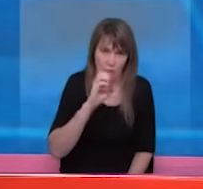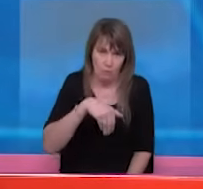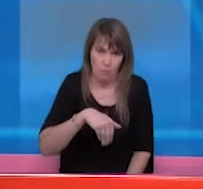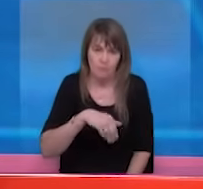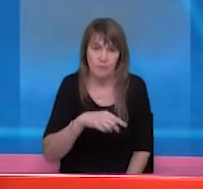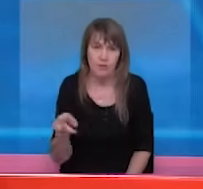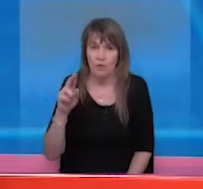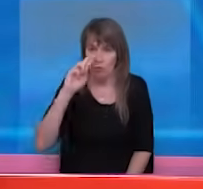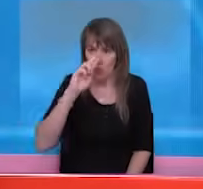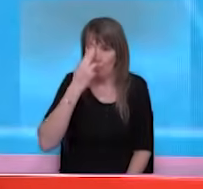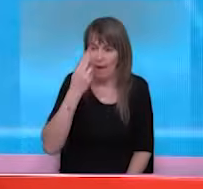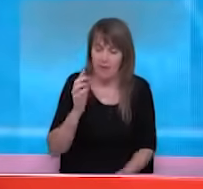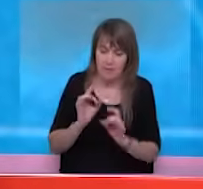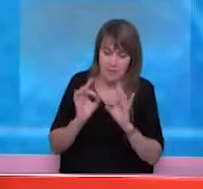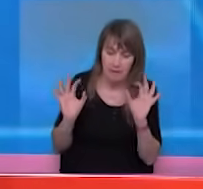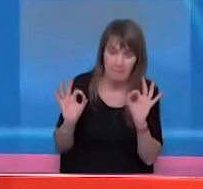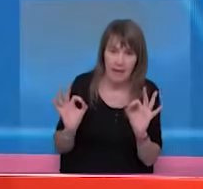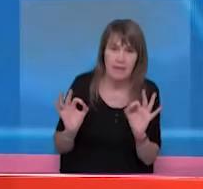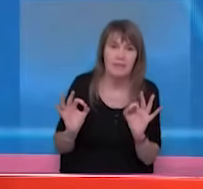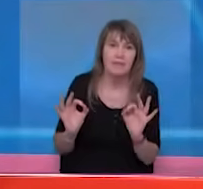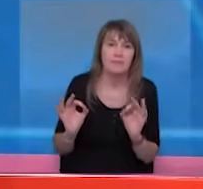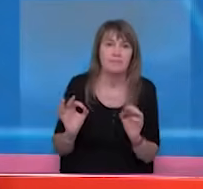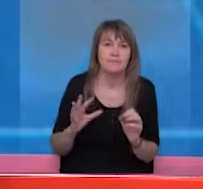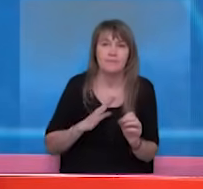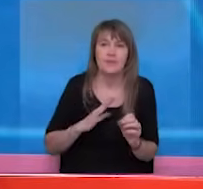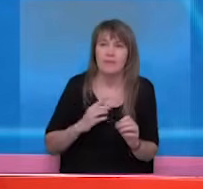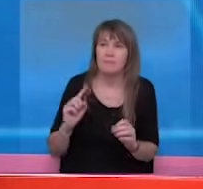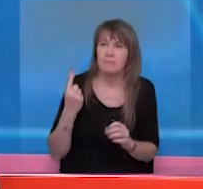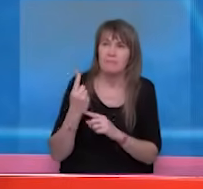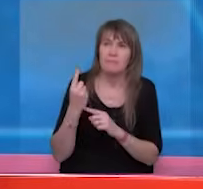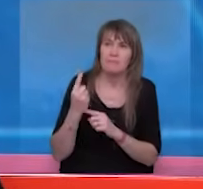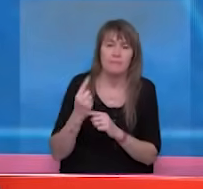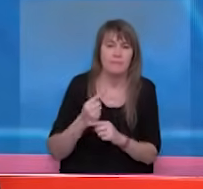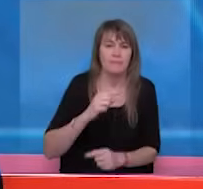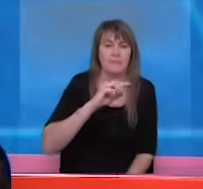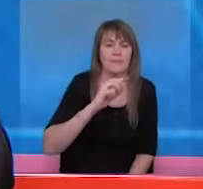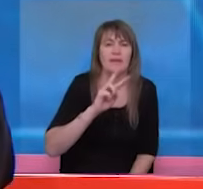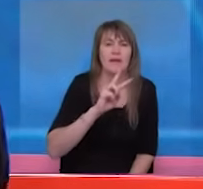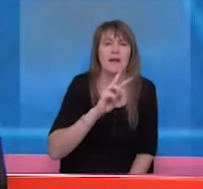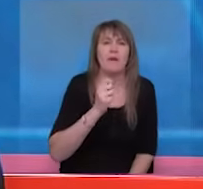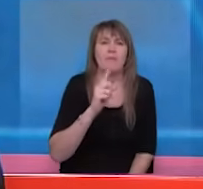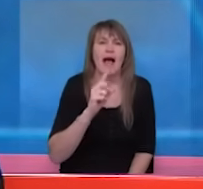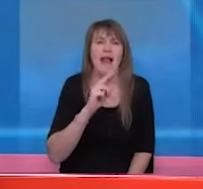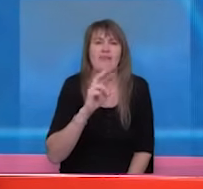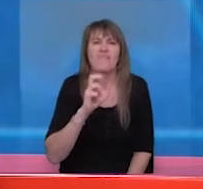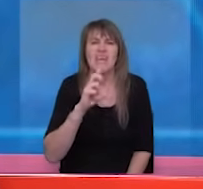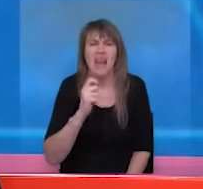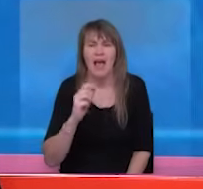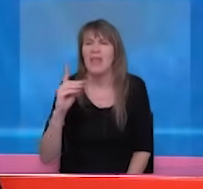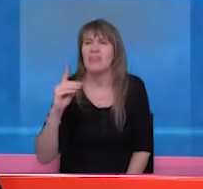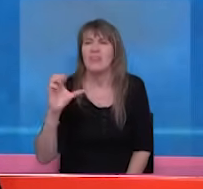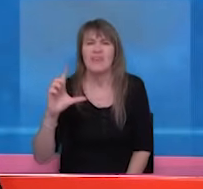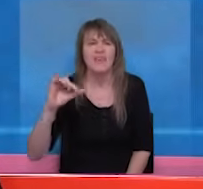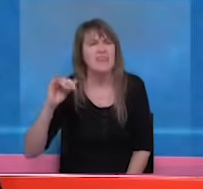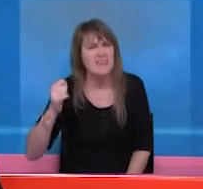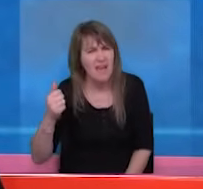transparente o la transparencia Uruguay que era presidida por la doctora Jacinta valvel y estaba José de Lía estaba